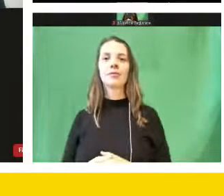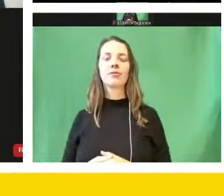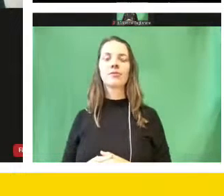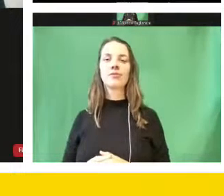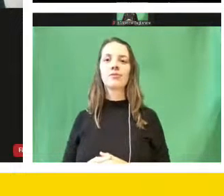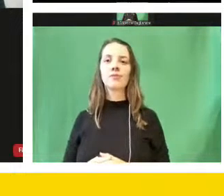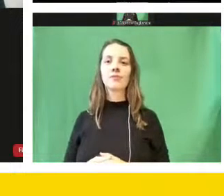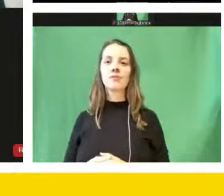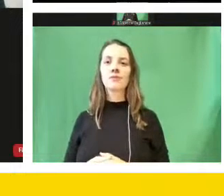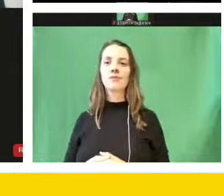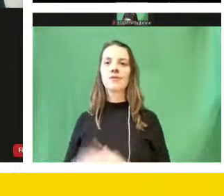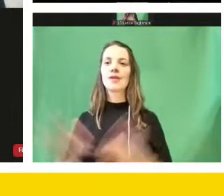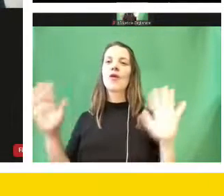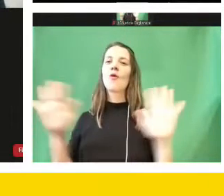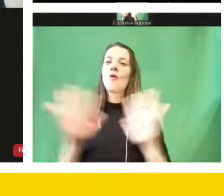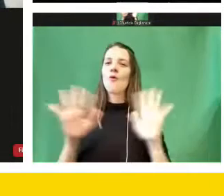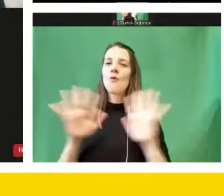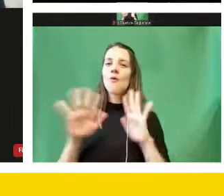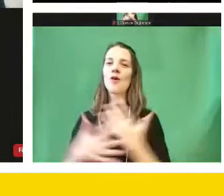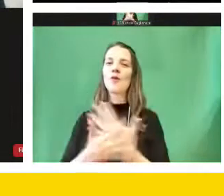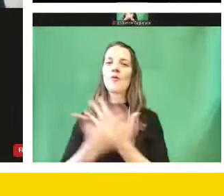Hola, buenas noches, espero que me reciban bien.